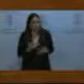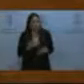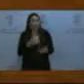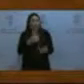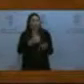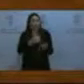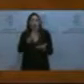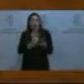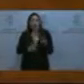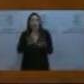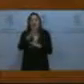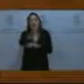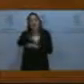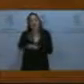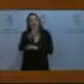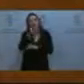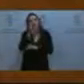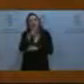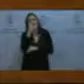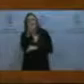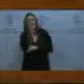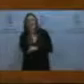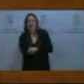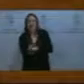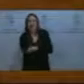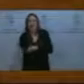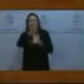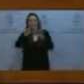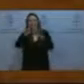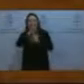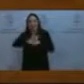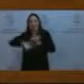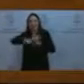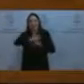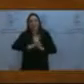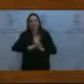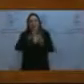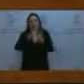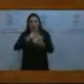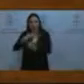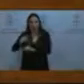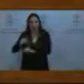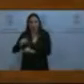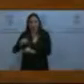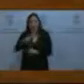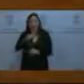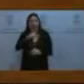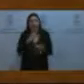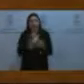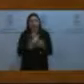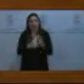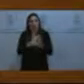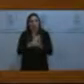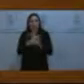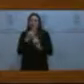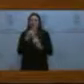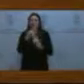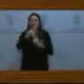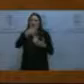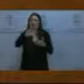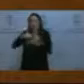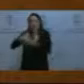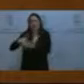al medio rural a visitar nuestras 39 parroquias. Como ven, en esta PNL se recogen demandas